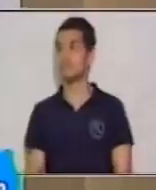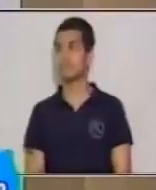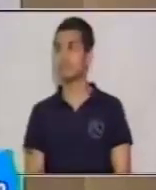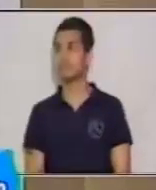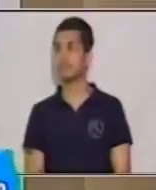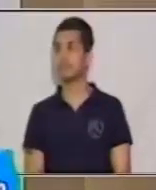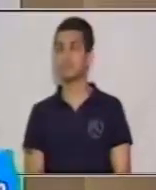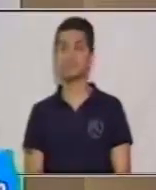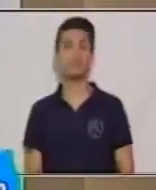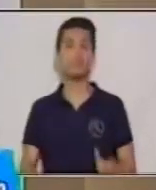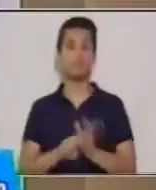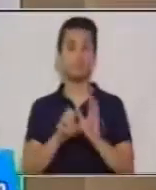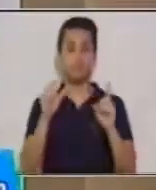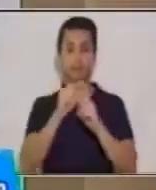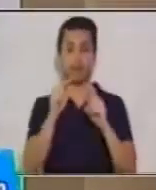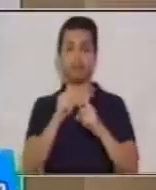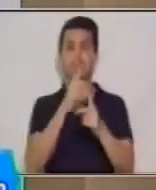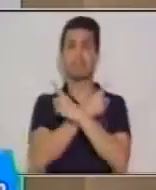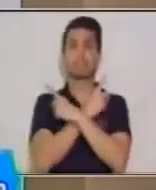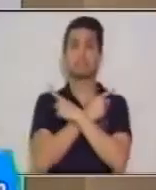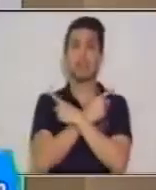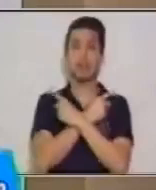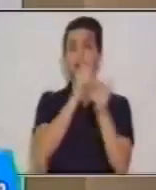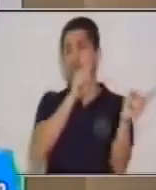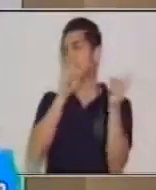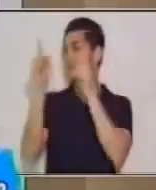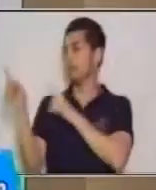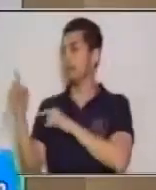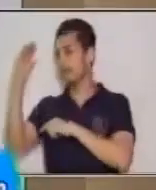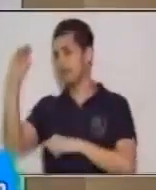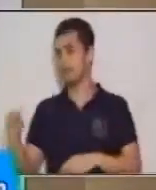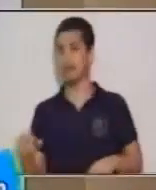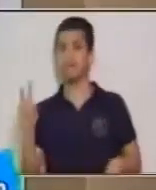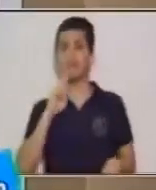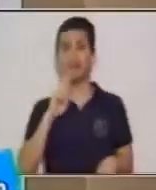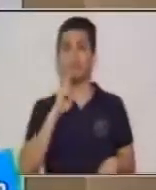Si digo descansar, verbo.